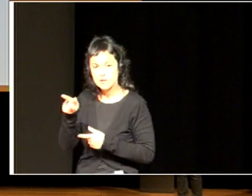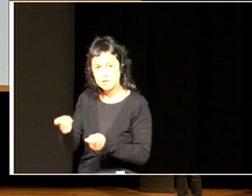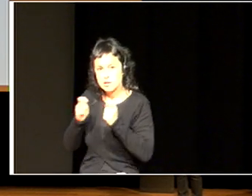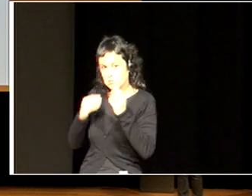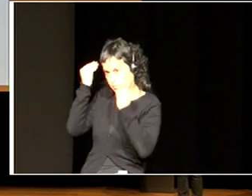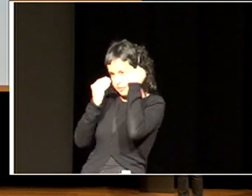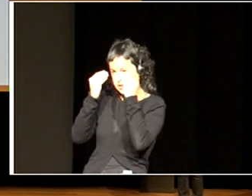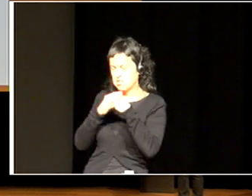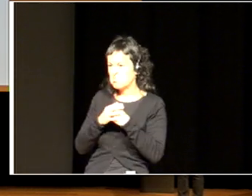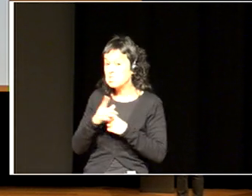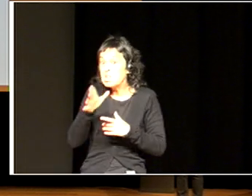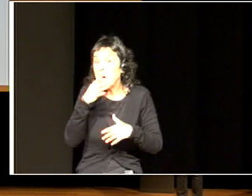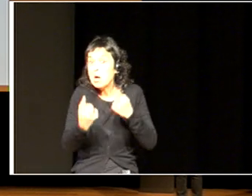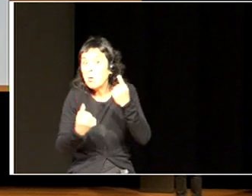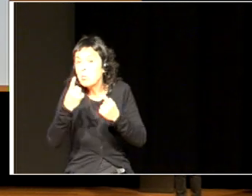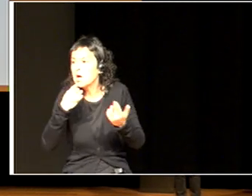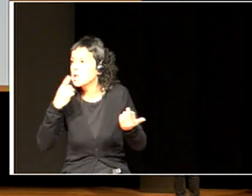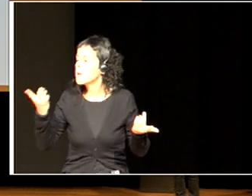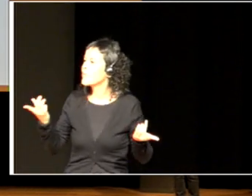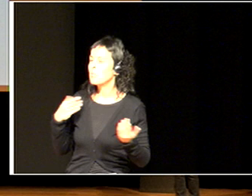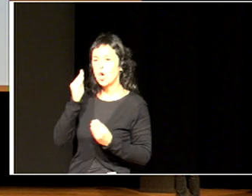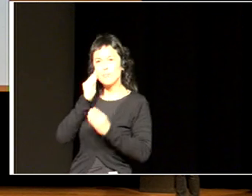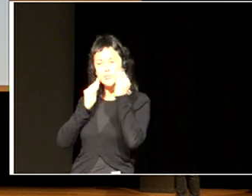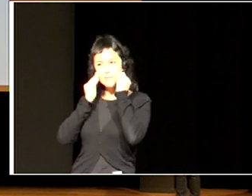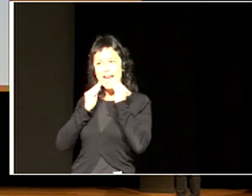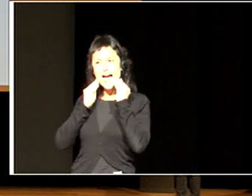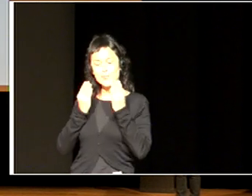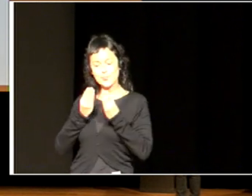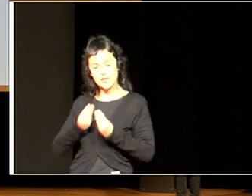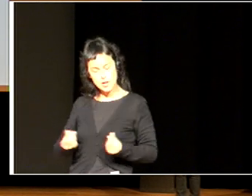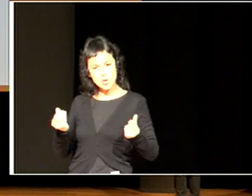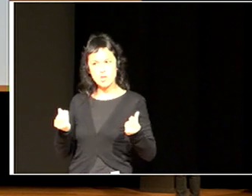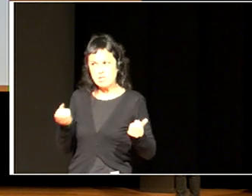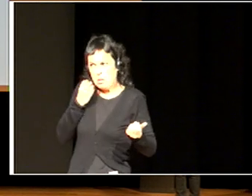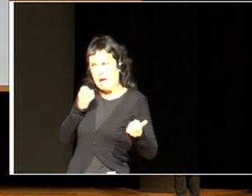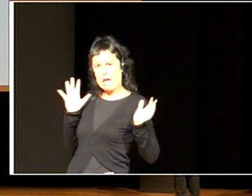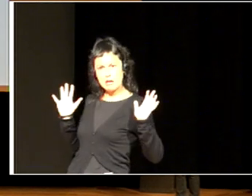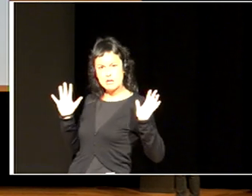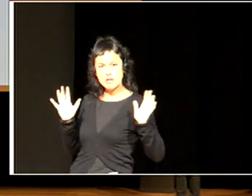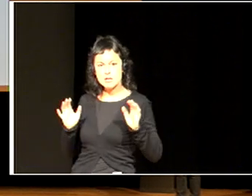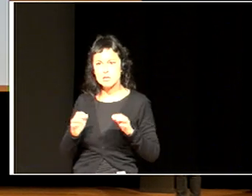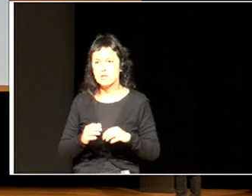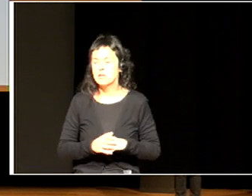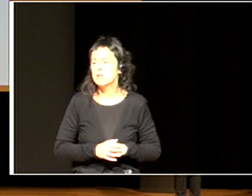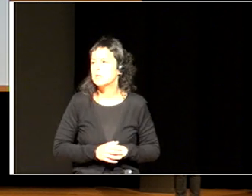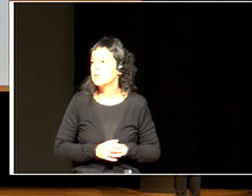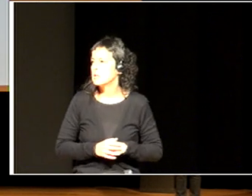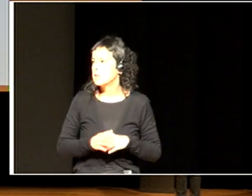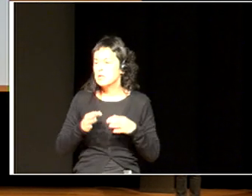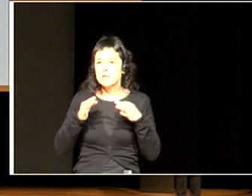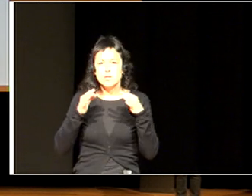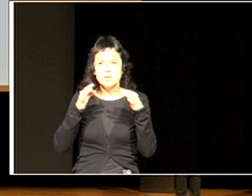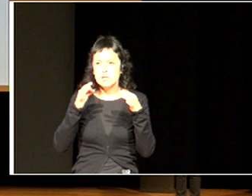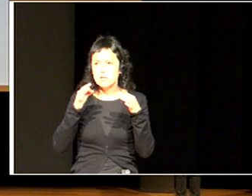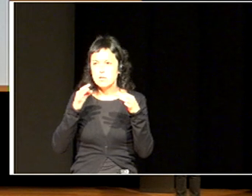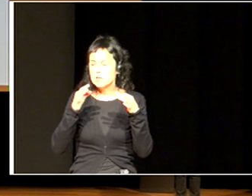y ahora dirá alguien bueno bueno pero la de hidratación es buena siempre hay un totalmente